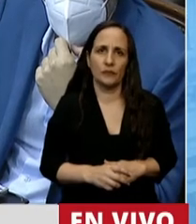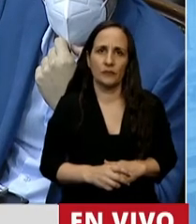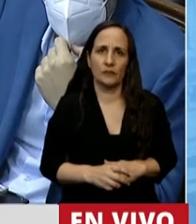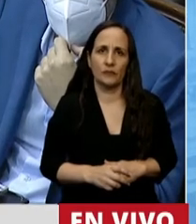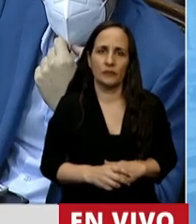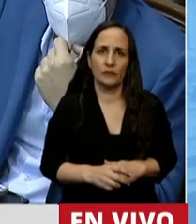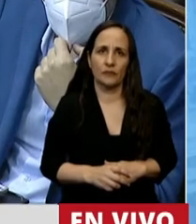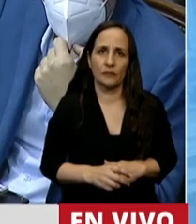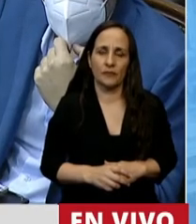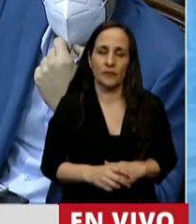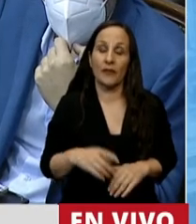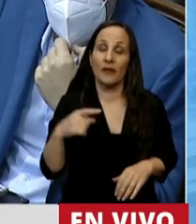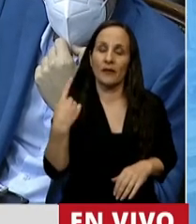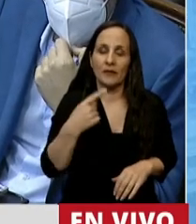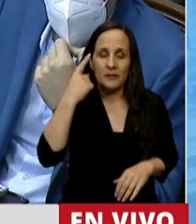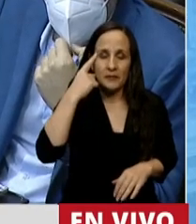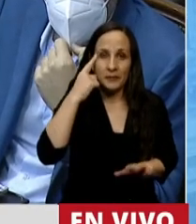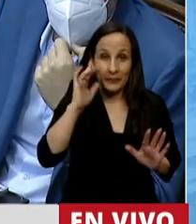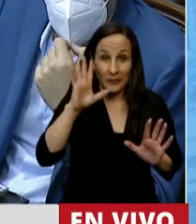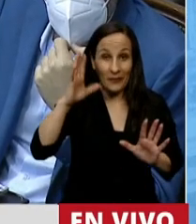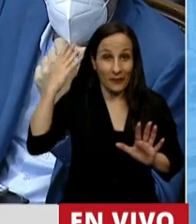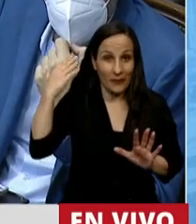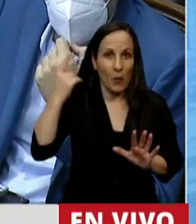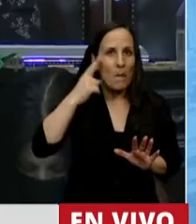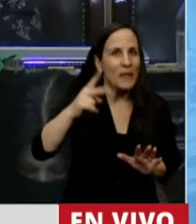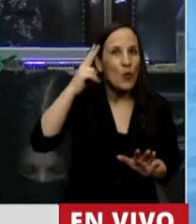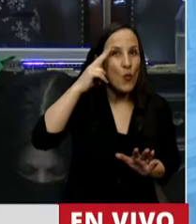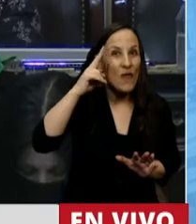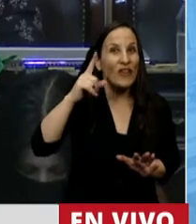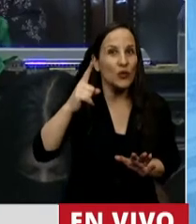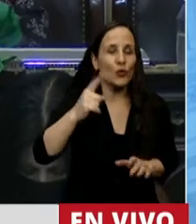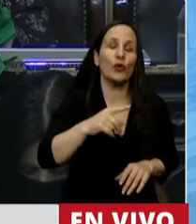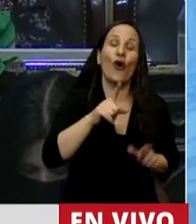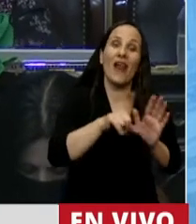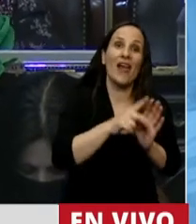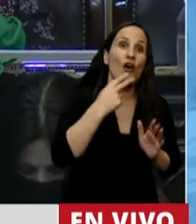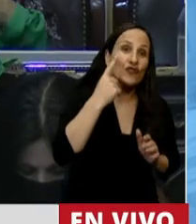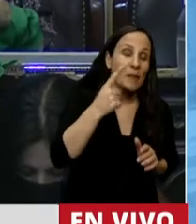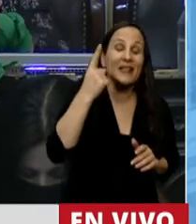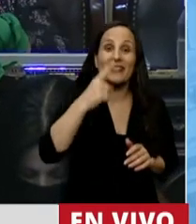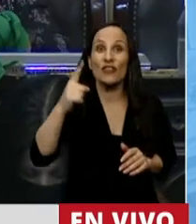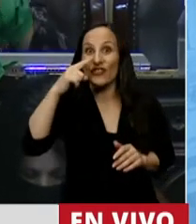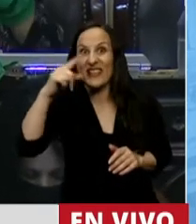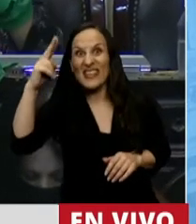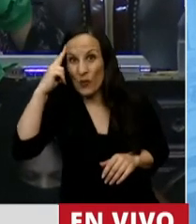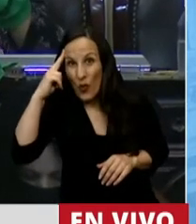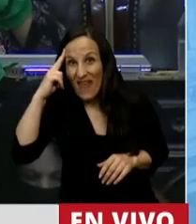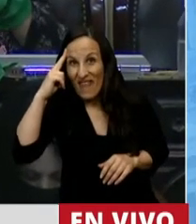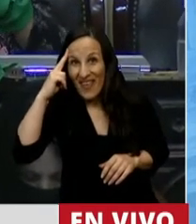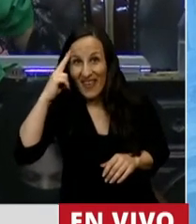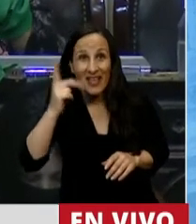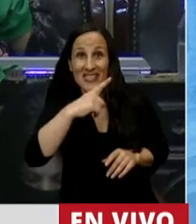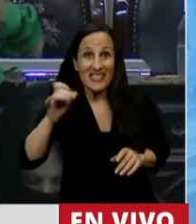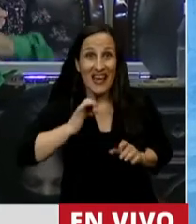Y si nos fijamos, en 1921 la ley tiene un número, 11.179. Quiere decir que hace 100 años en la